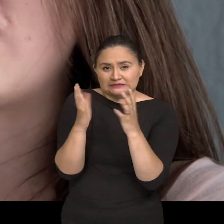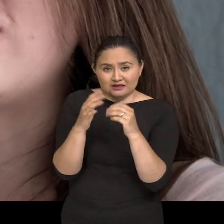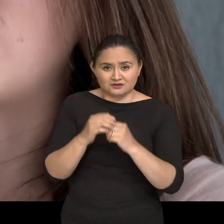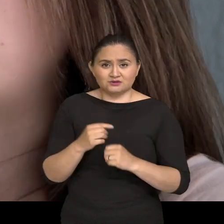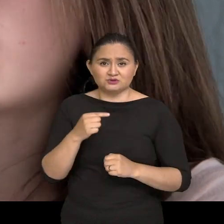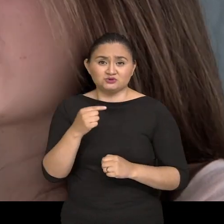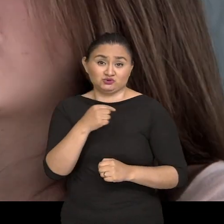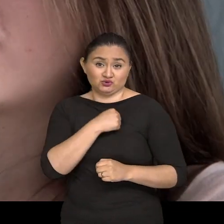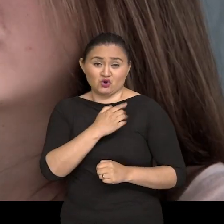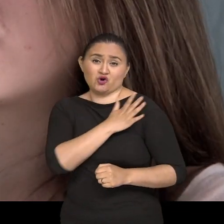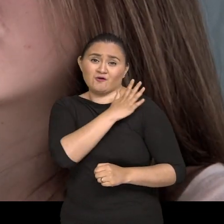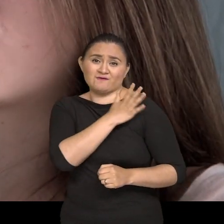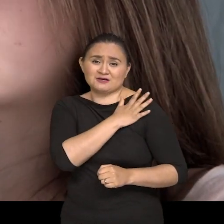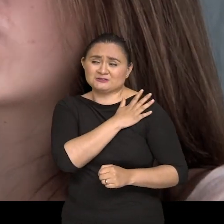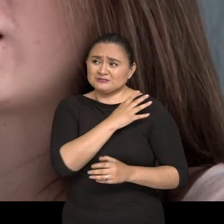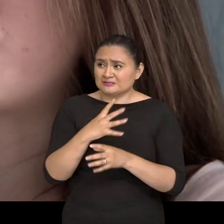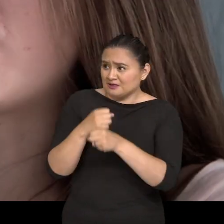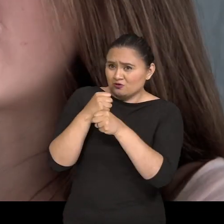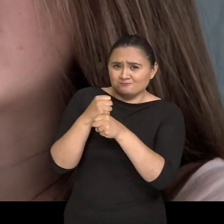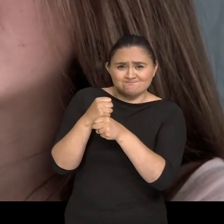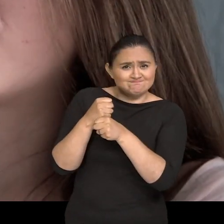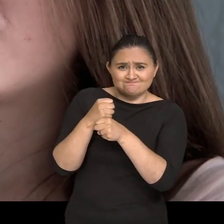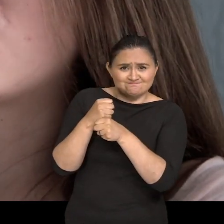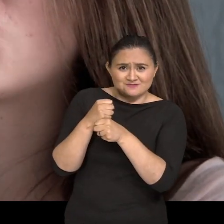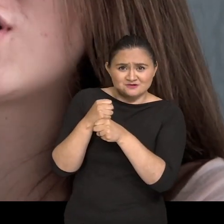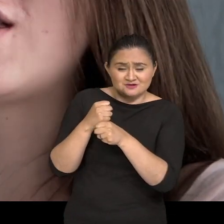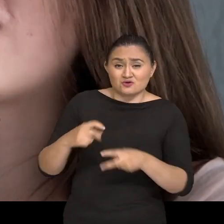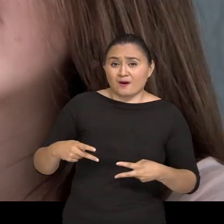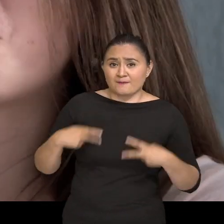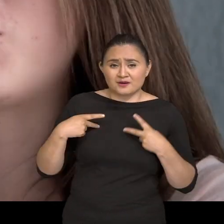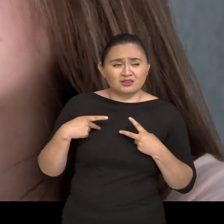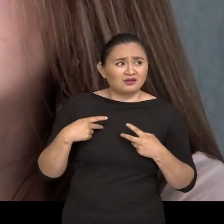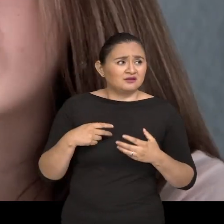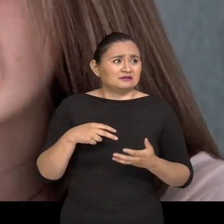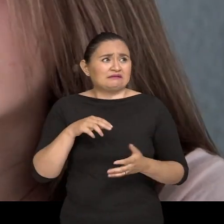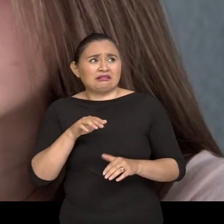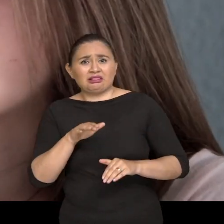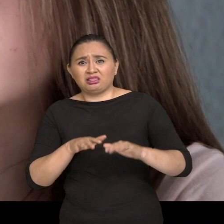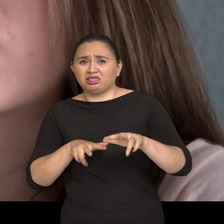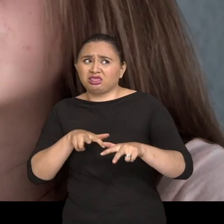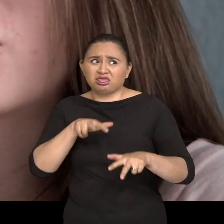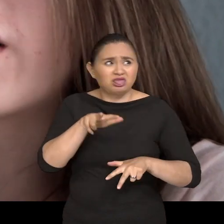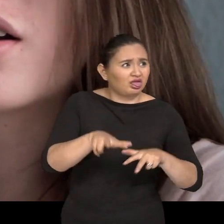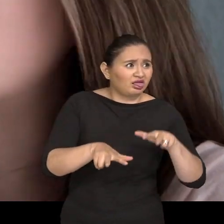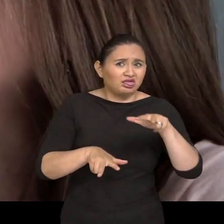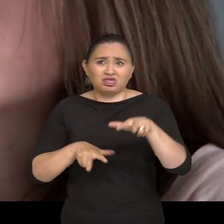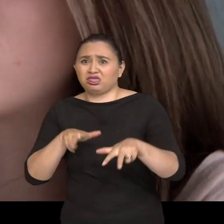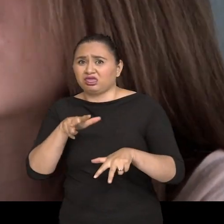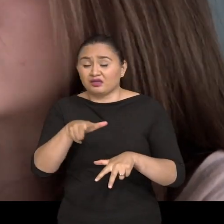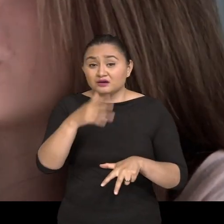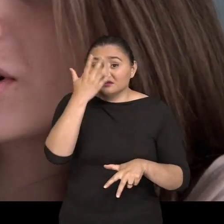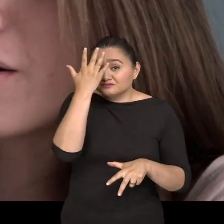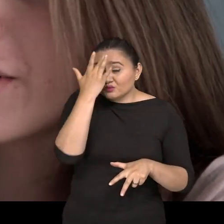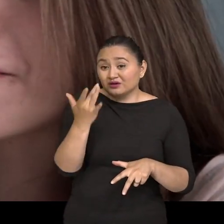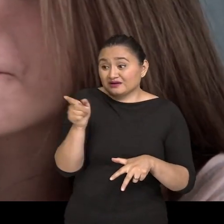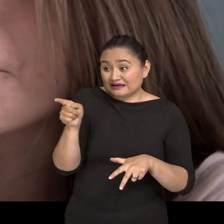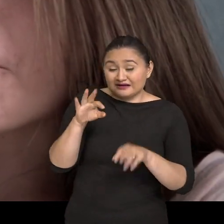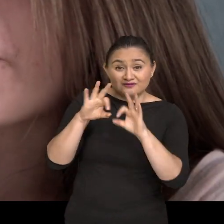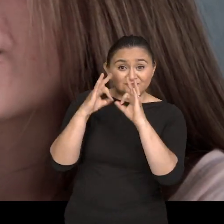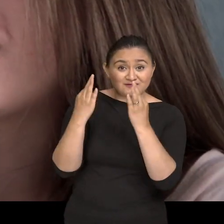sentía súper insegura como que en la vida no tenía seguridad porque en mi hogar no no lo